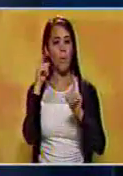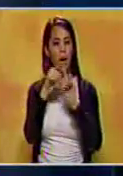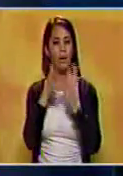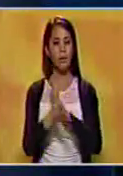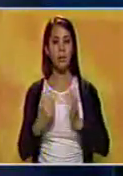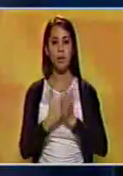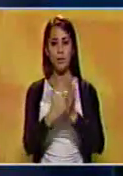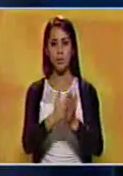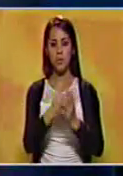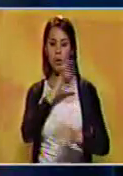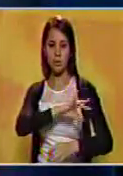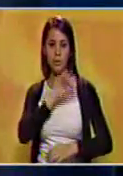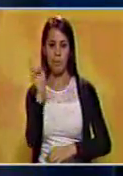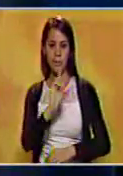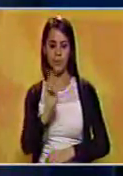ayudar a la sociedad venezolana